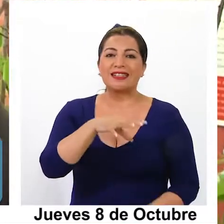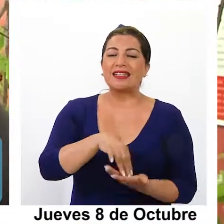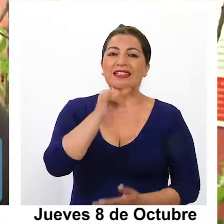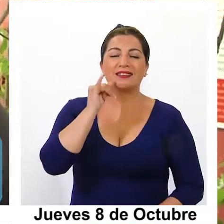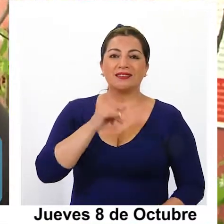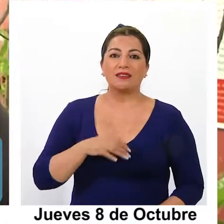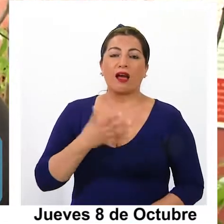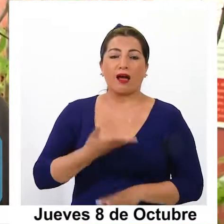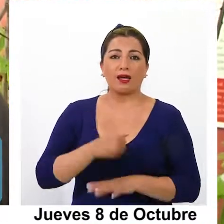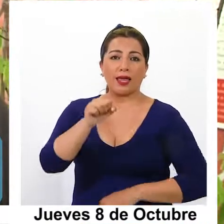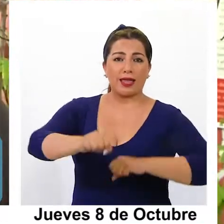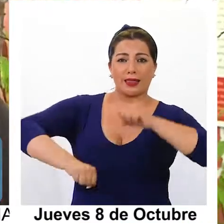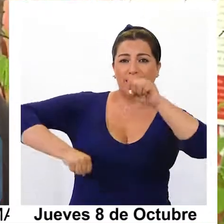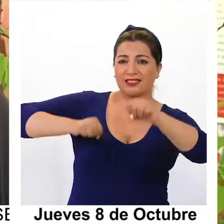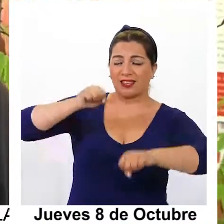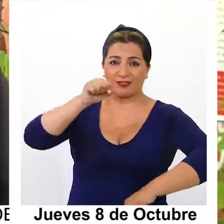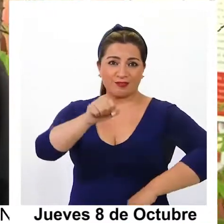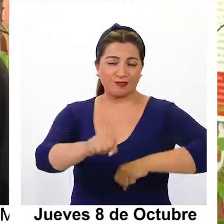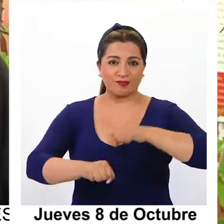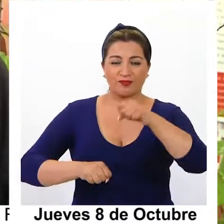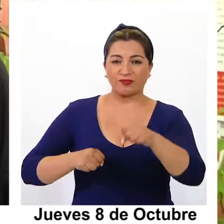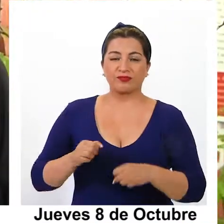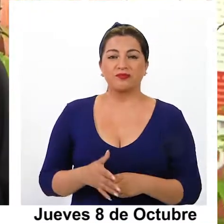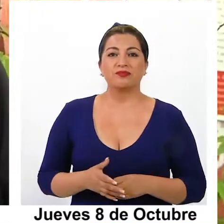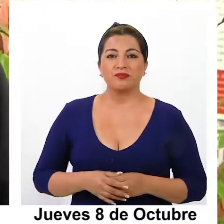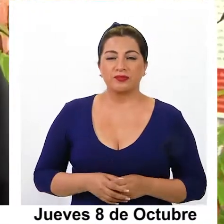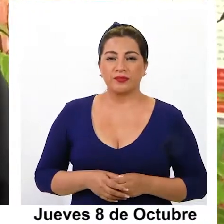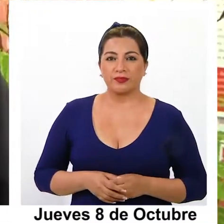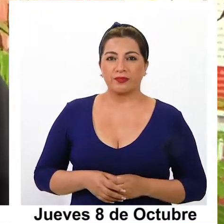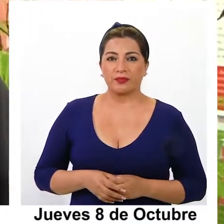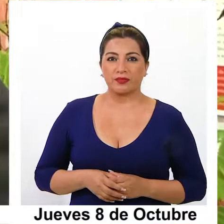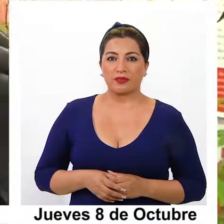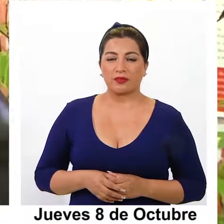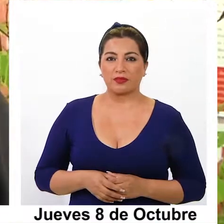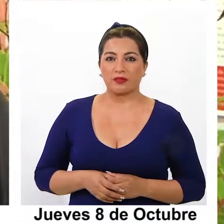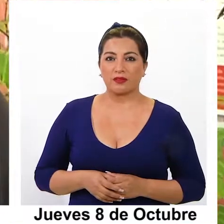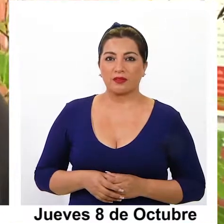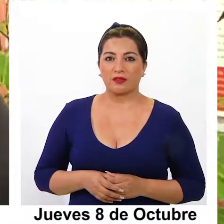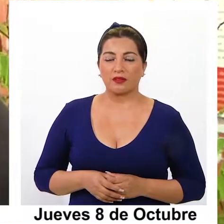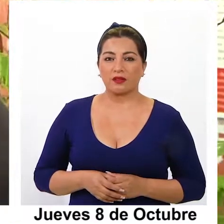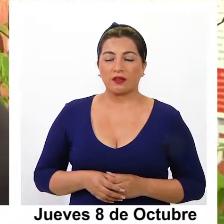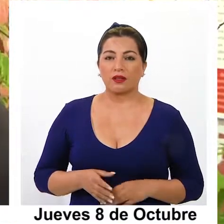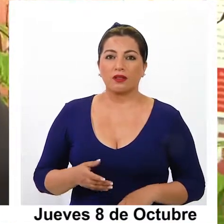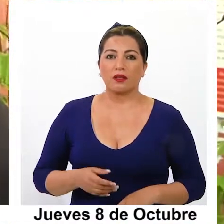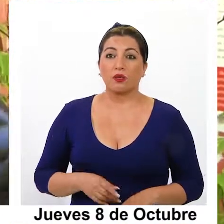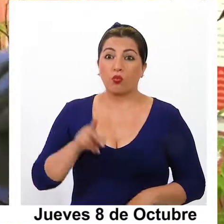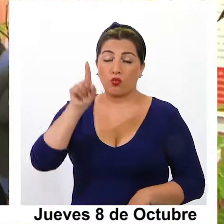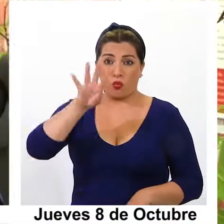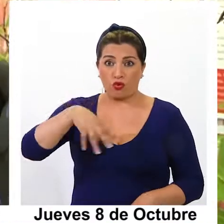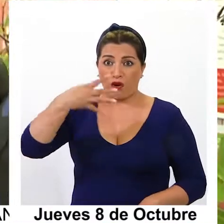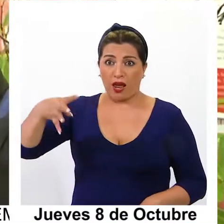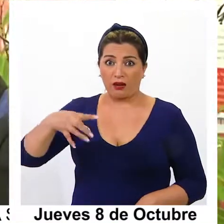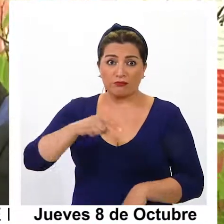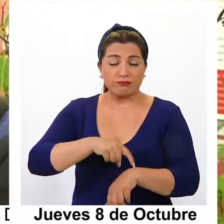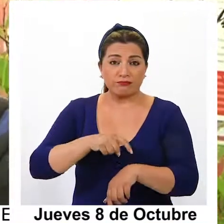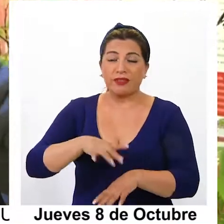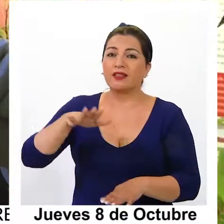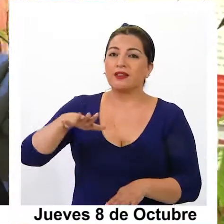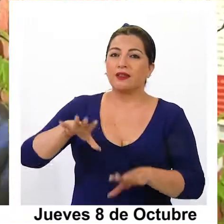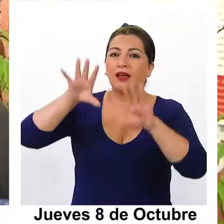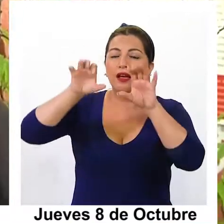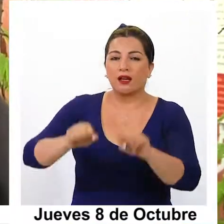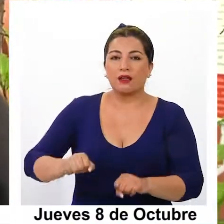creado por Triciclo, el cual permite también agendar la hora, identificando el punto